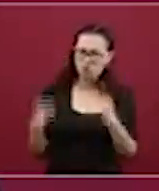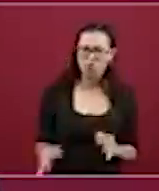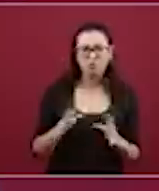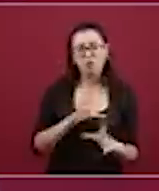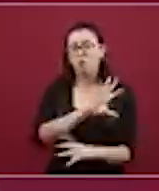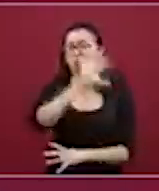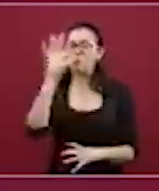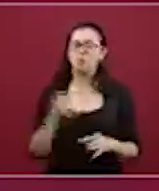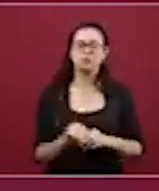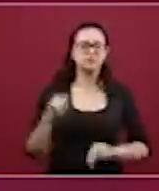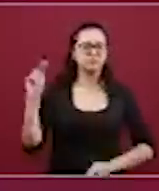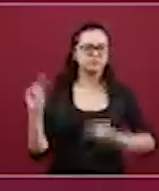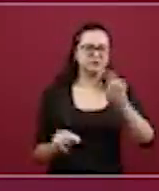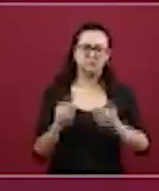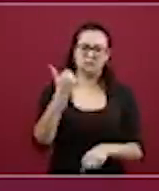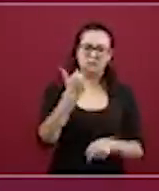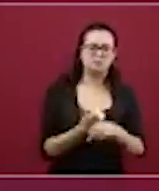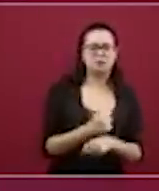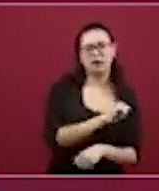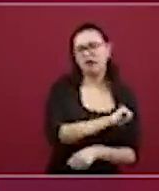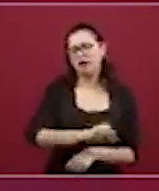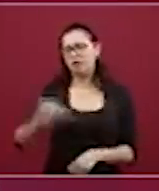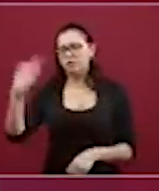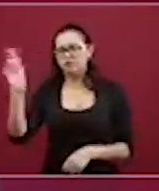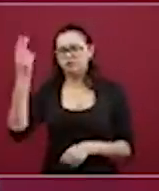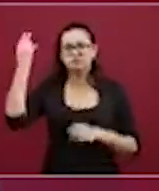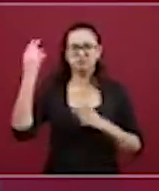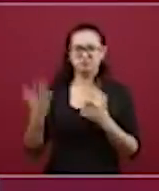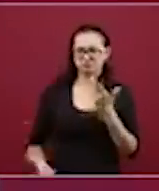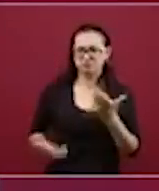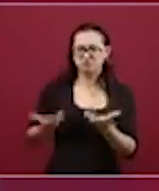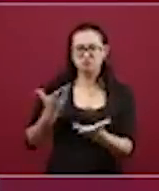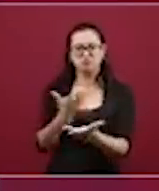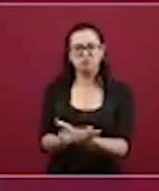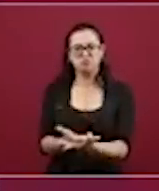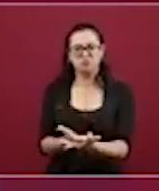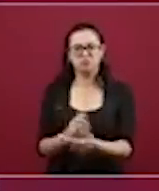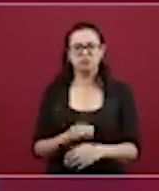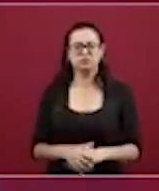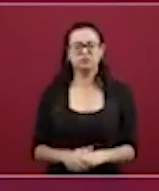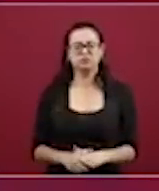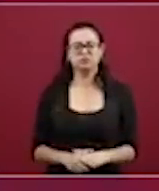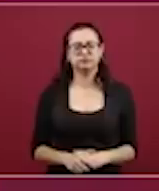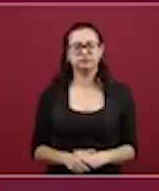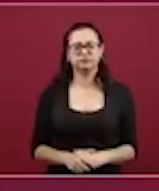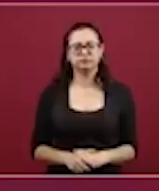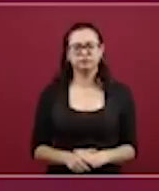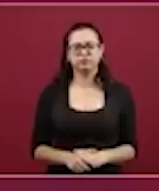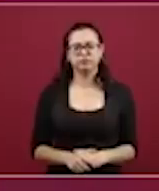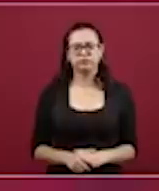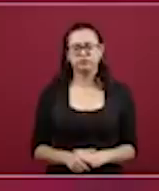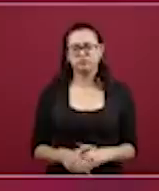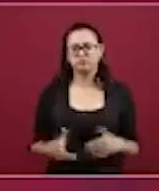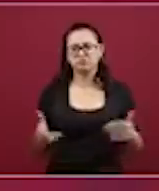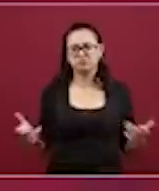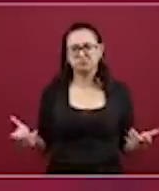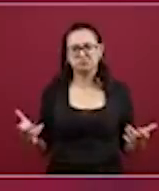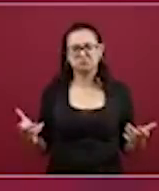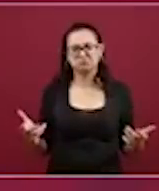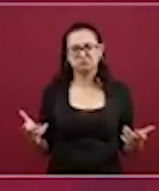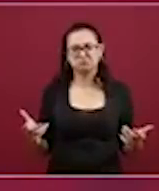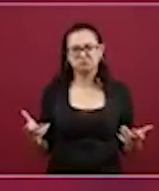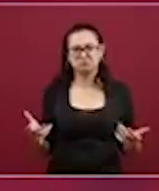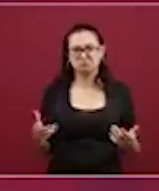niveles escolares. De modo que considero que no hay